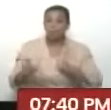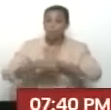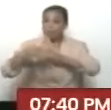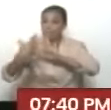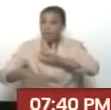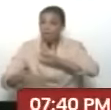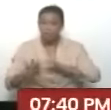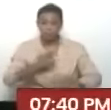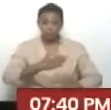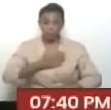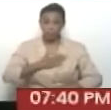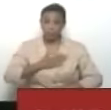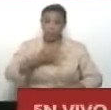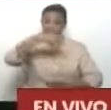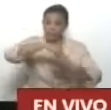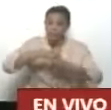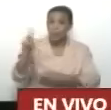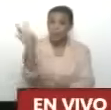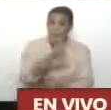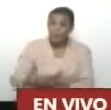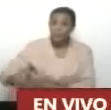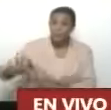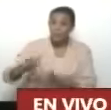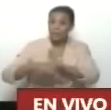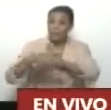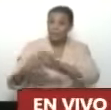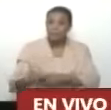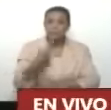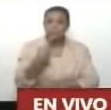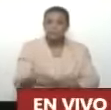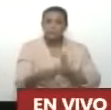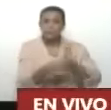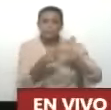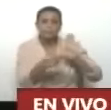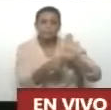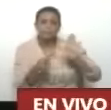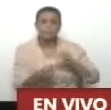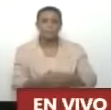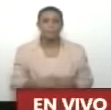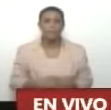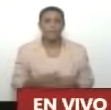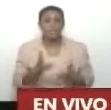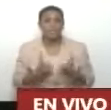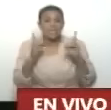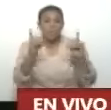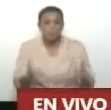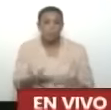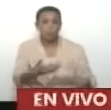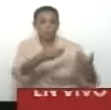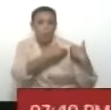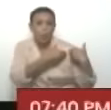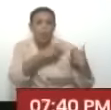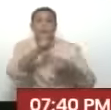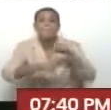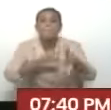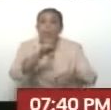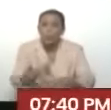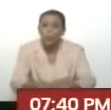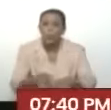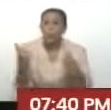ejerciendo su soberanía. Dice, la elección de cargo, la consulta